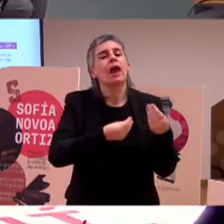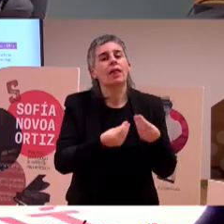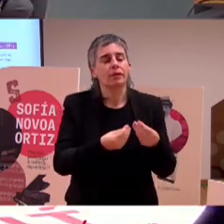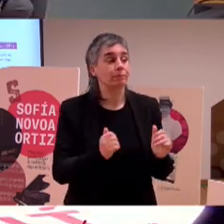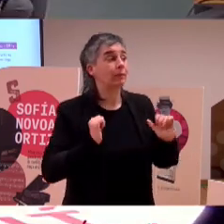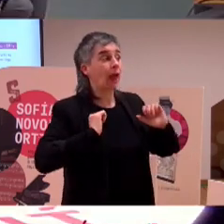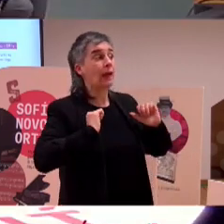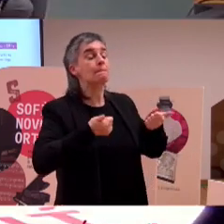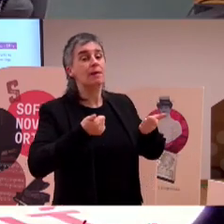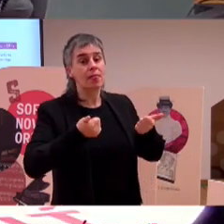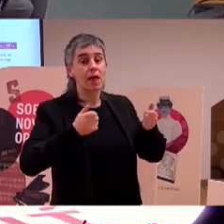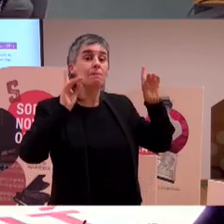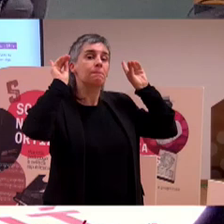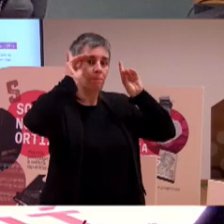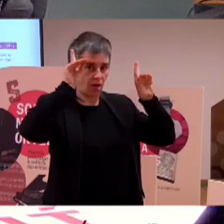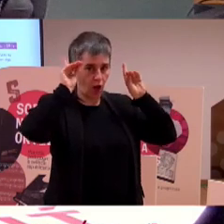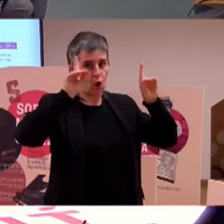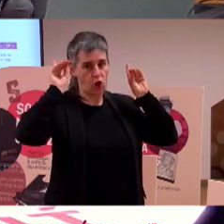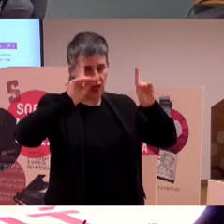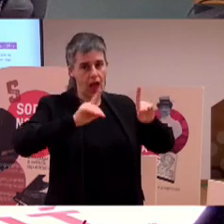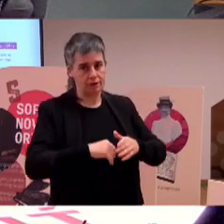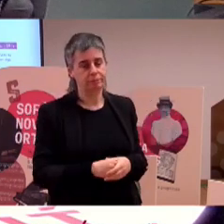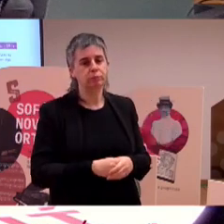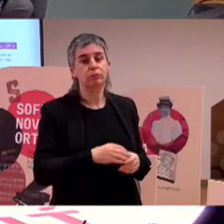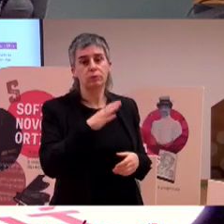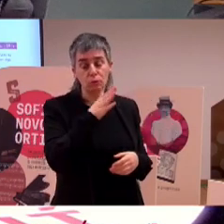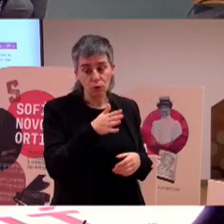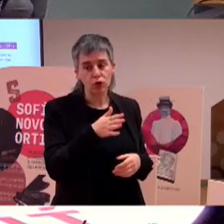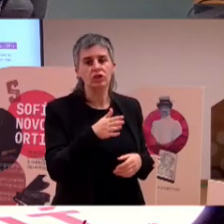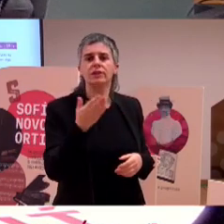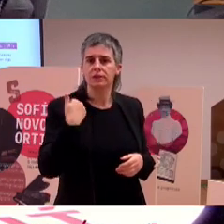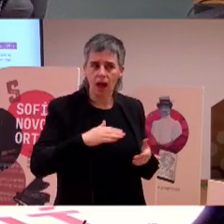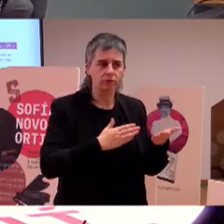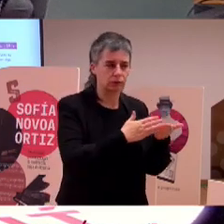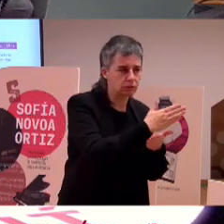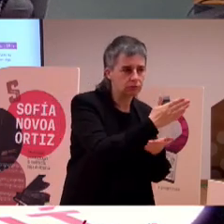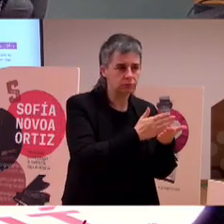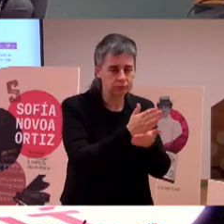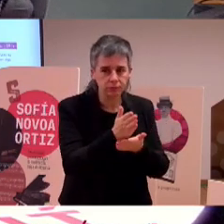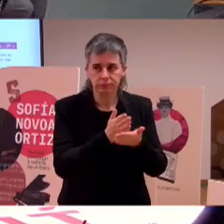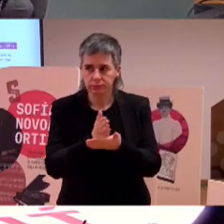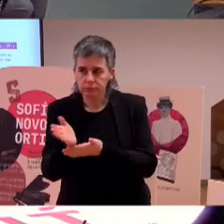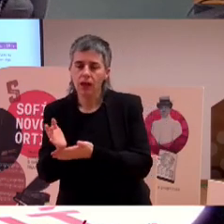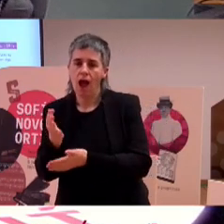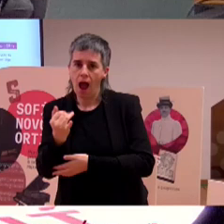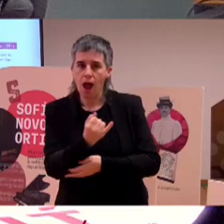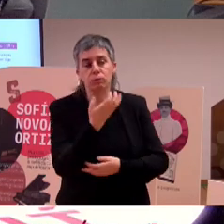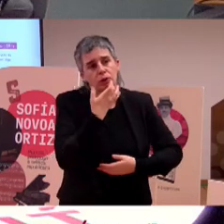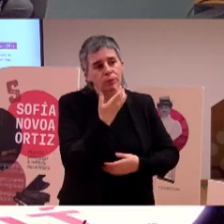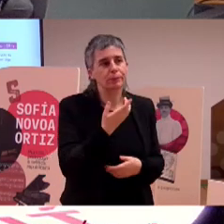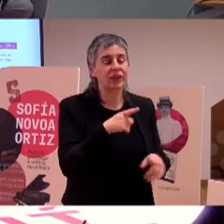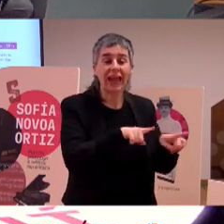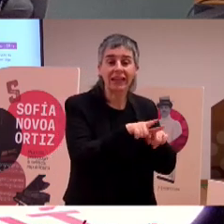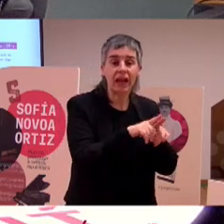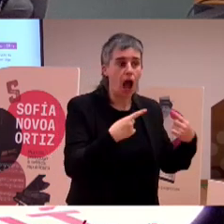intenta, como decía antes, tiña varios camiños abertos intentando, que era crítica de concertos